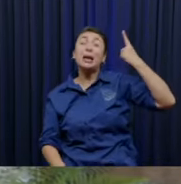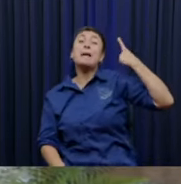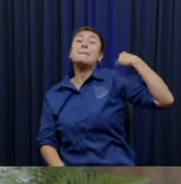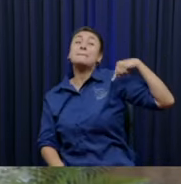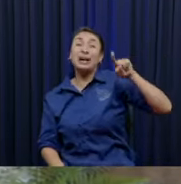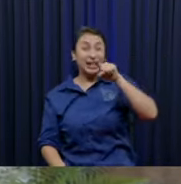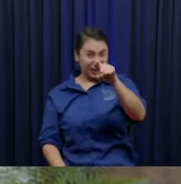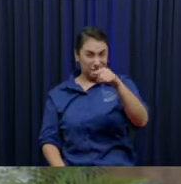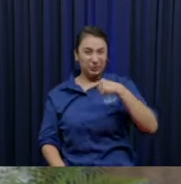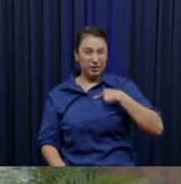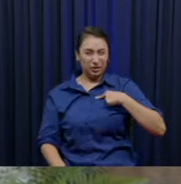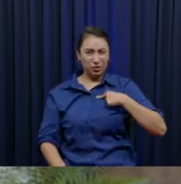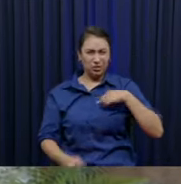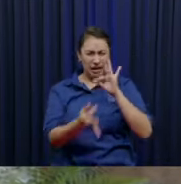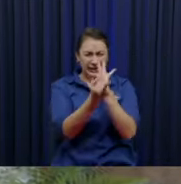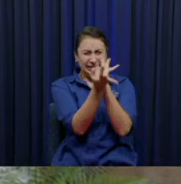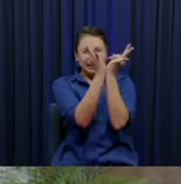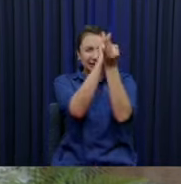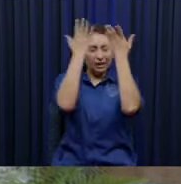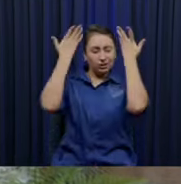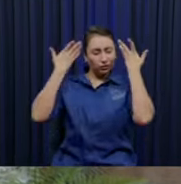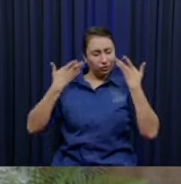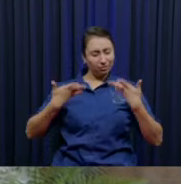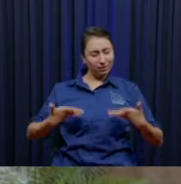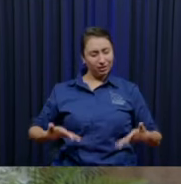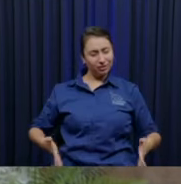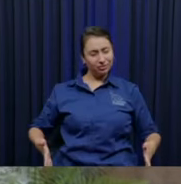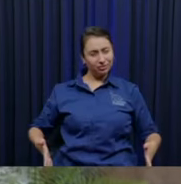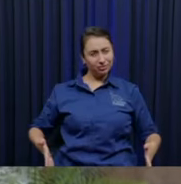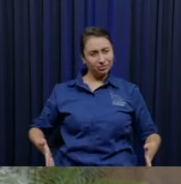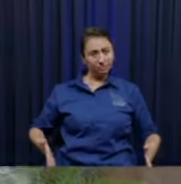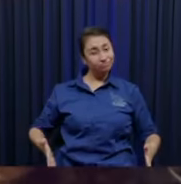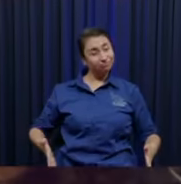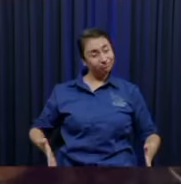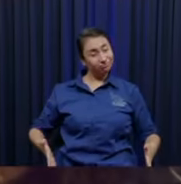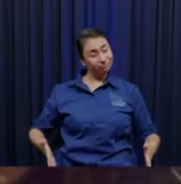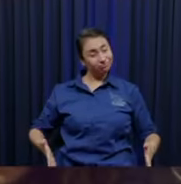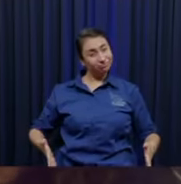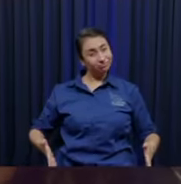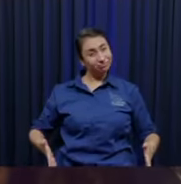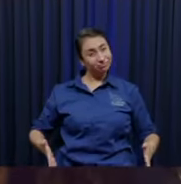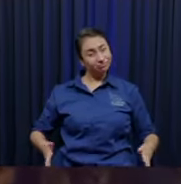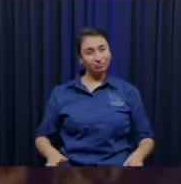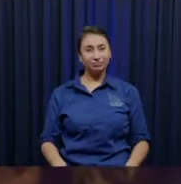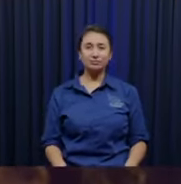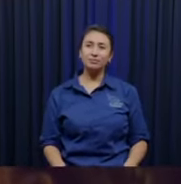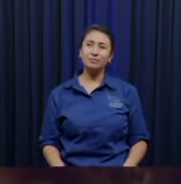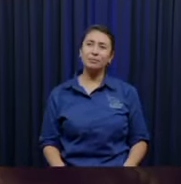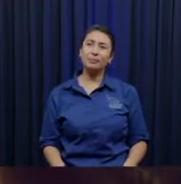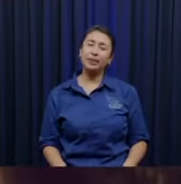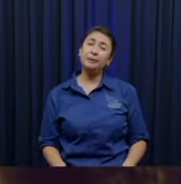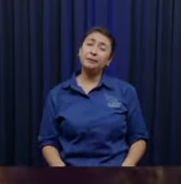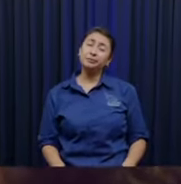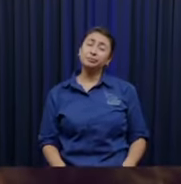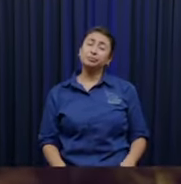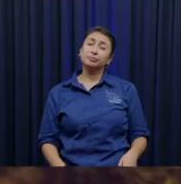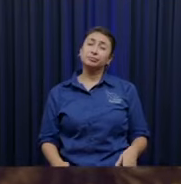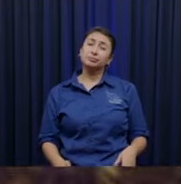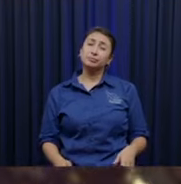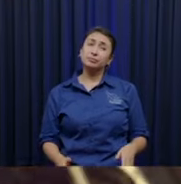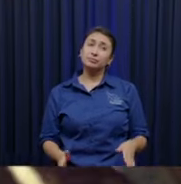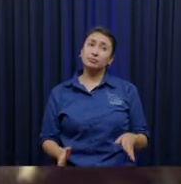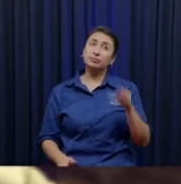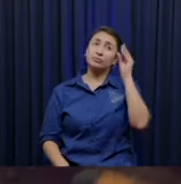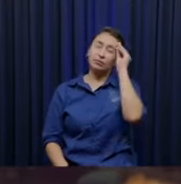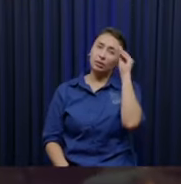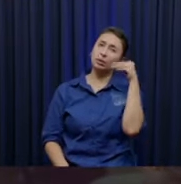Param, papam, pam, para, papam, pam. Pues eso le gustará cuando va a comer y tienen marimba donde fue a